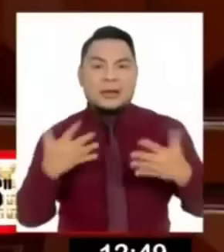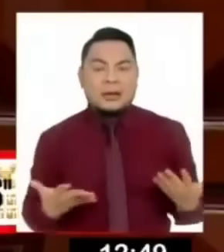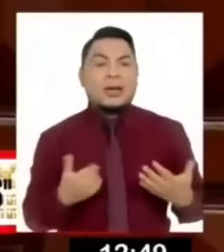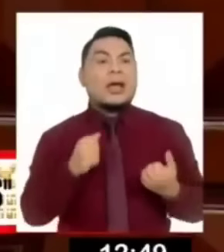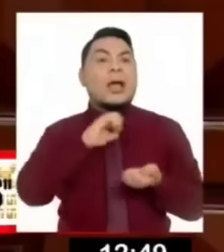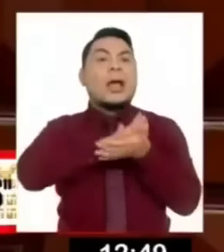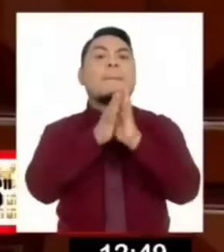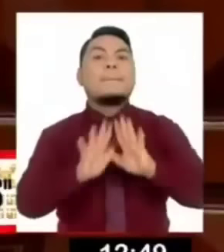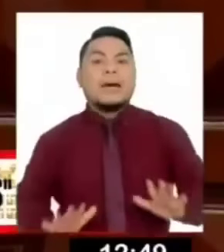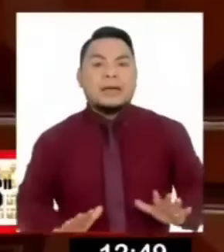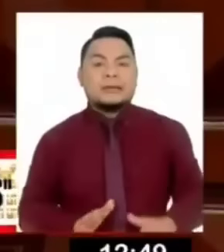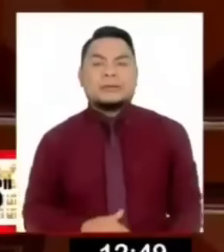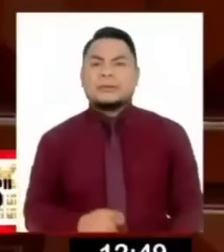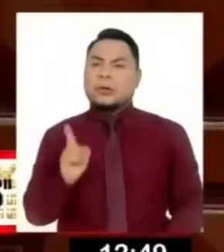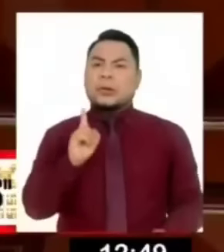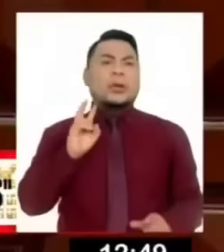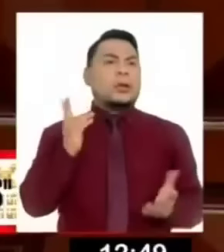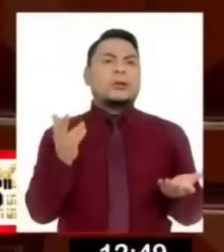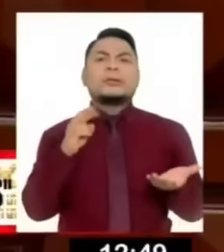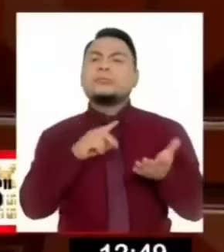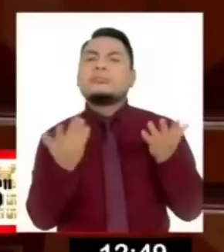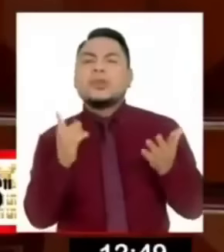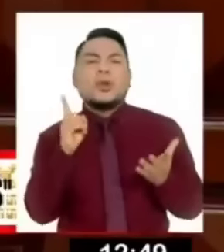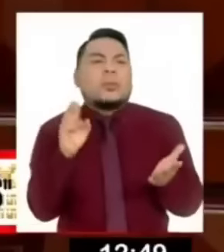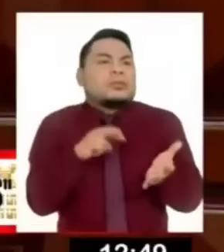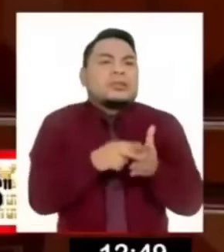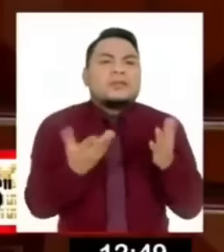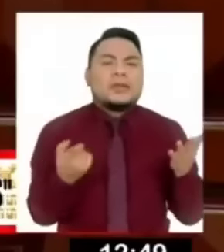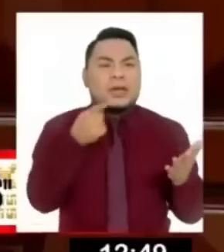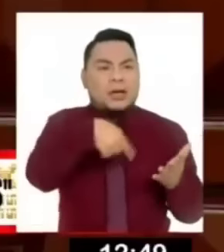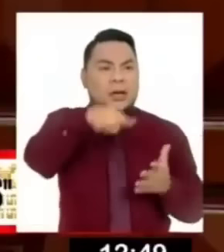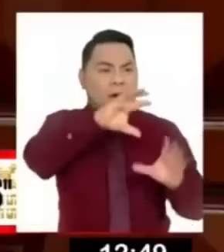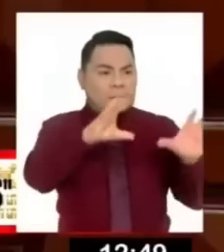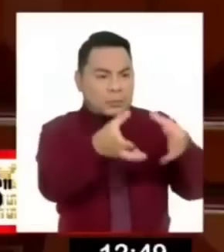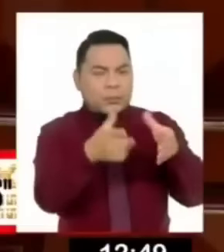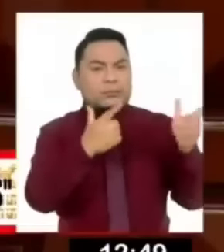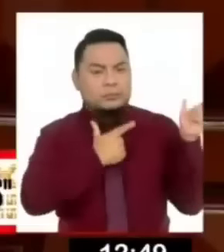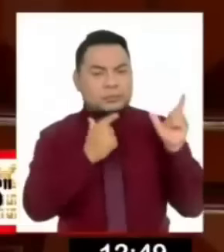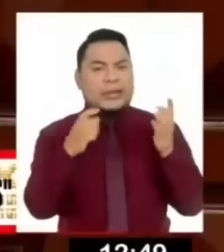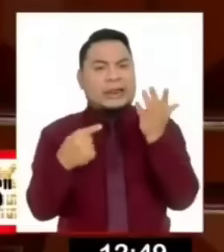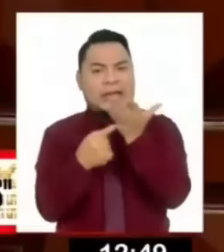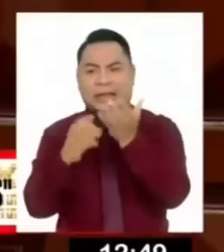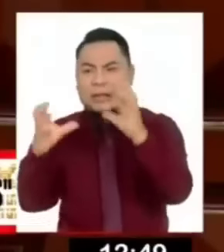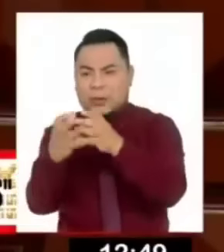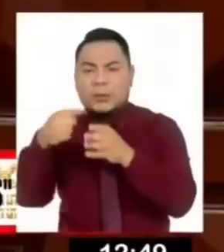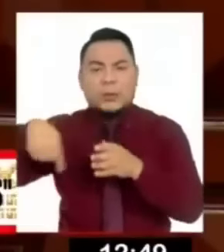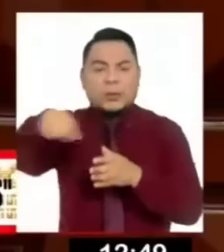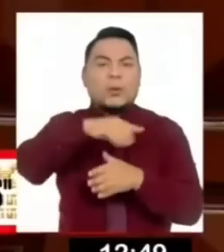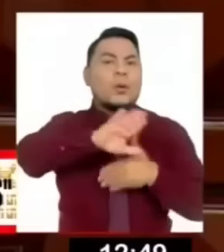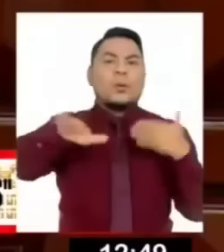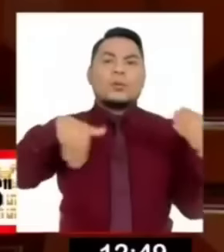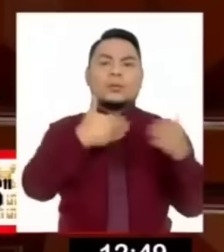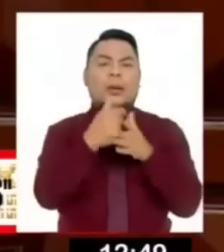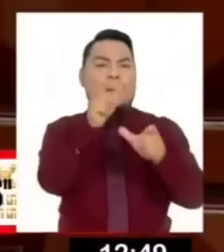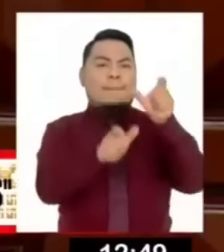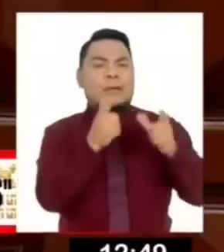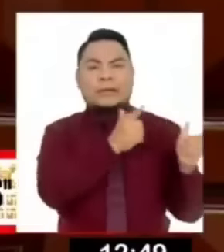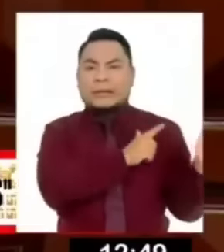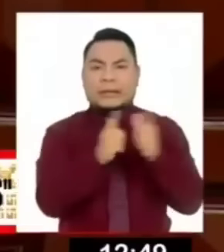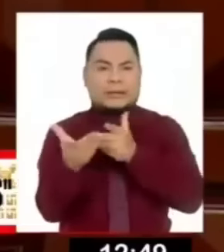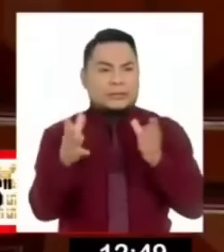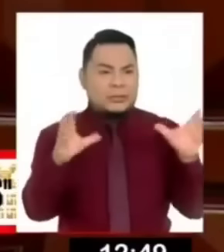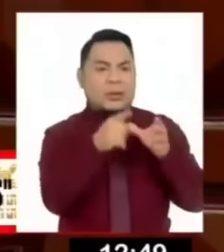en tiempo de paz, nada impide que los equipos, el personal técnico y en general todo el personal